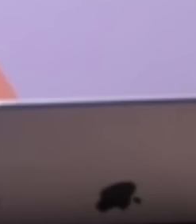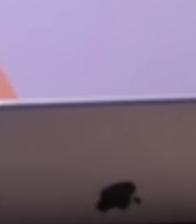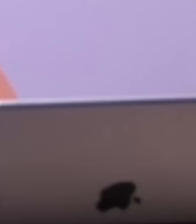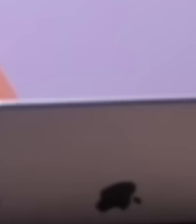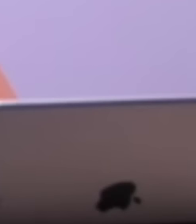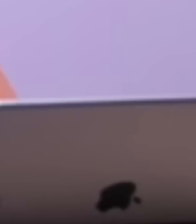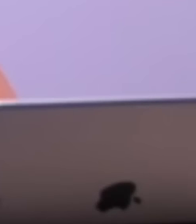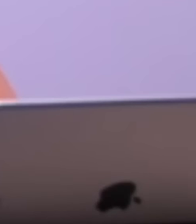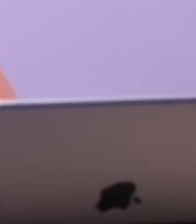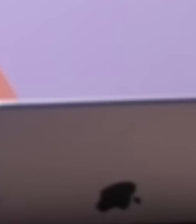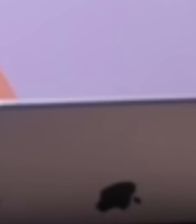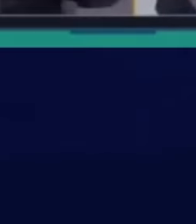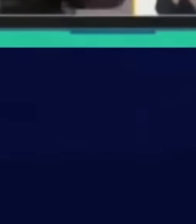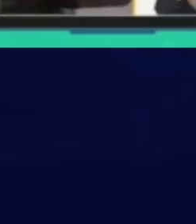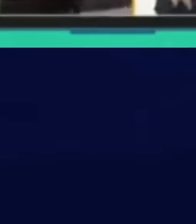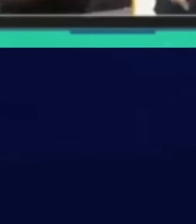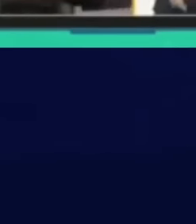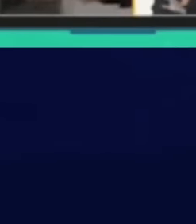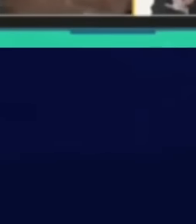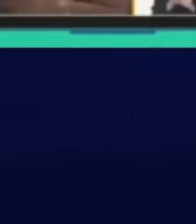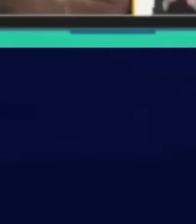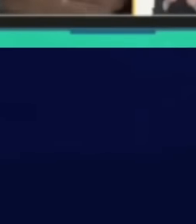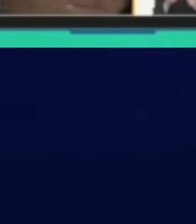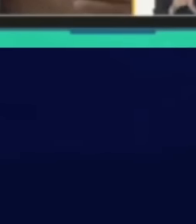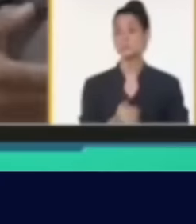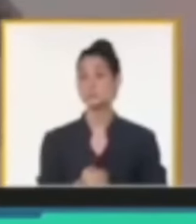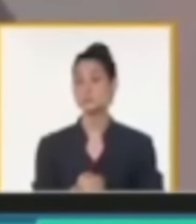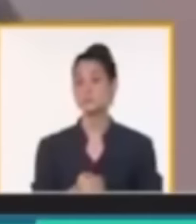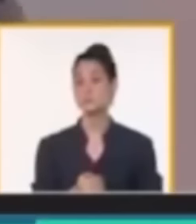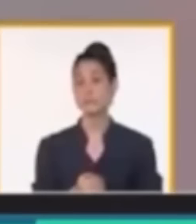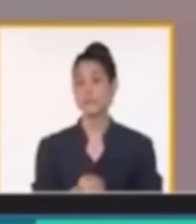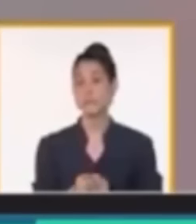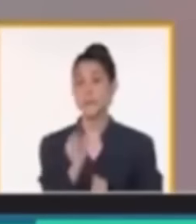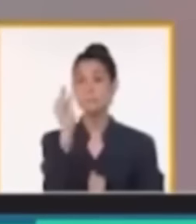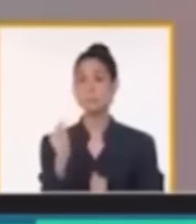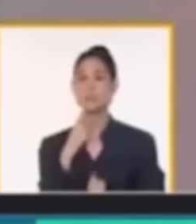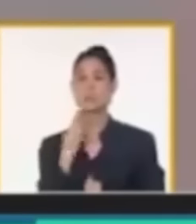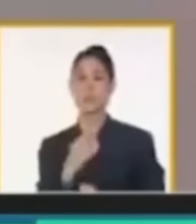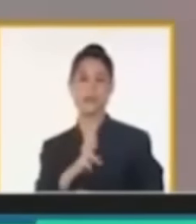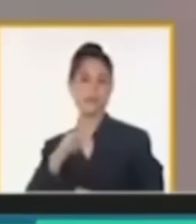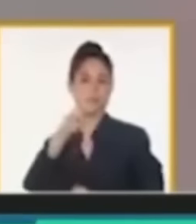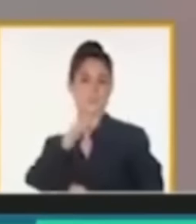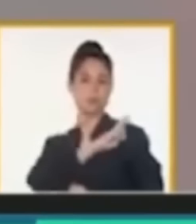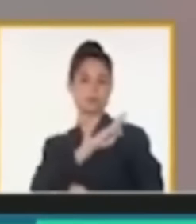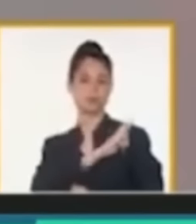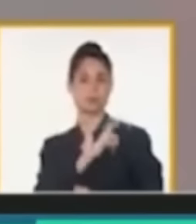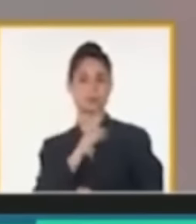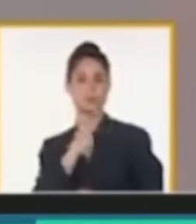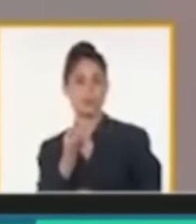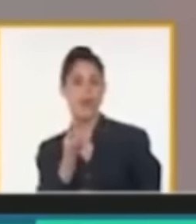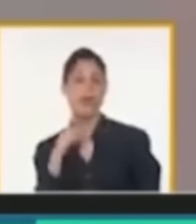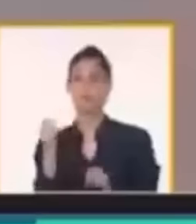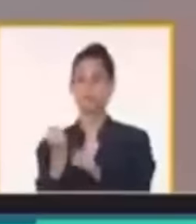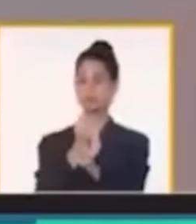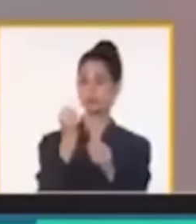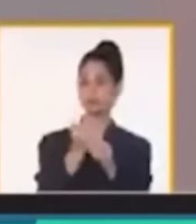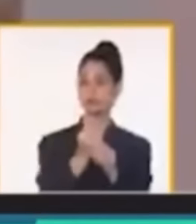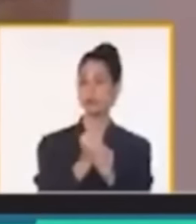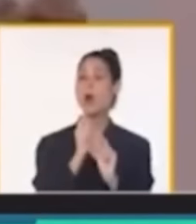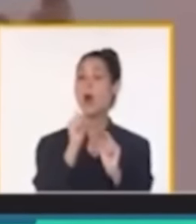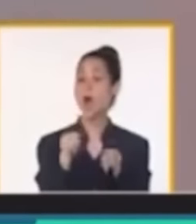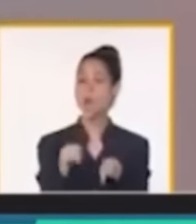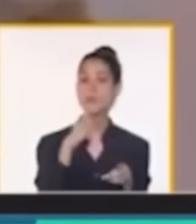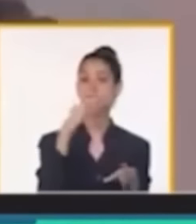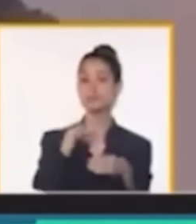capítulo y la persona también tiene que tener la responsabilidad con lo que está adquiriendo y aquí no estamos nosotros privatizando estamos